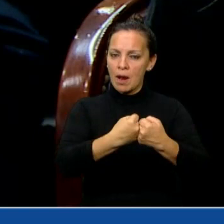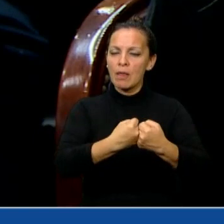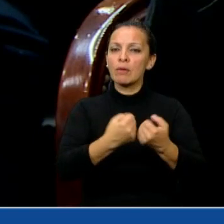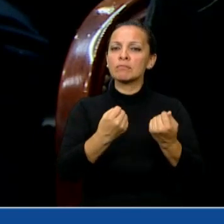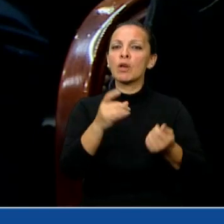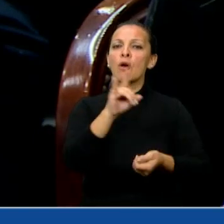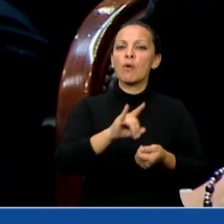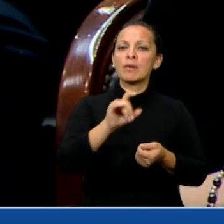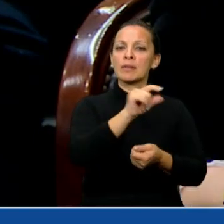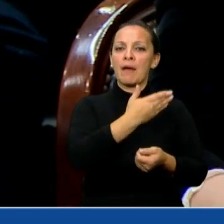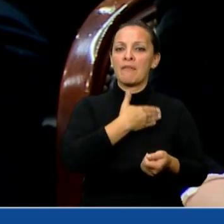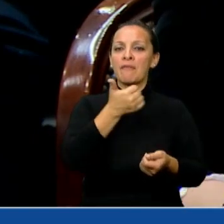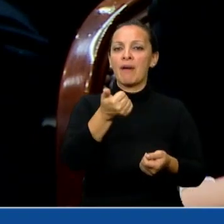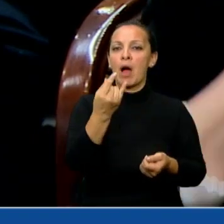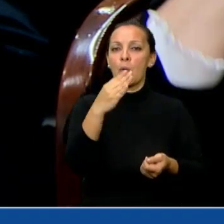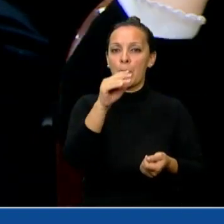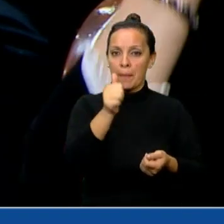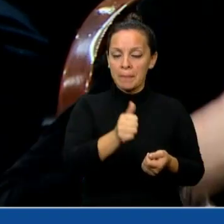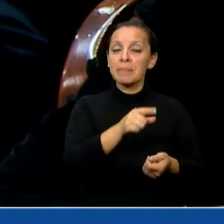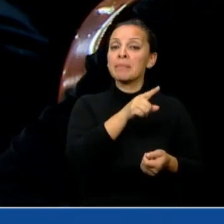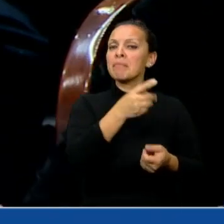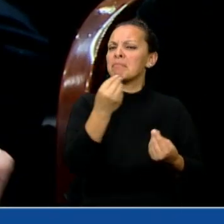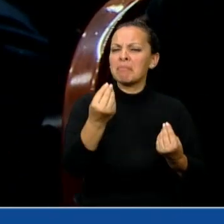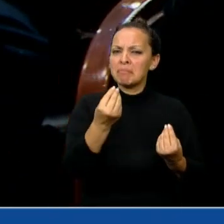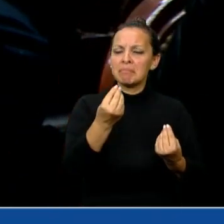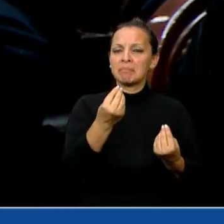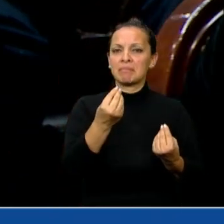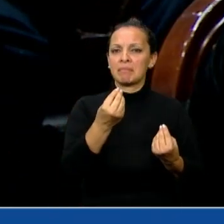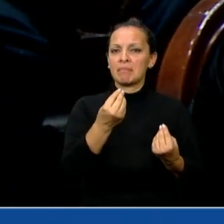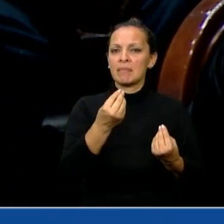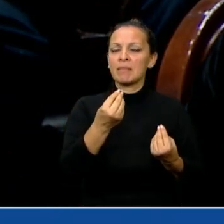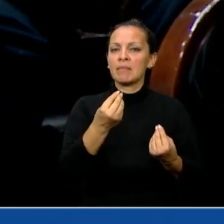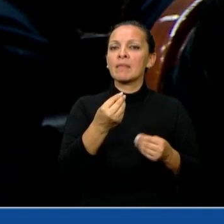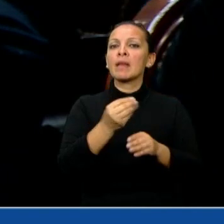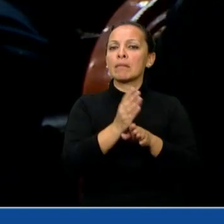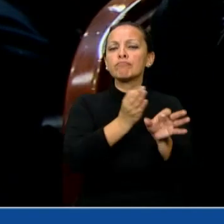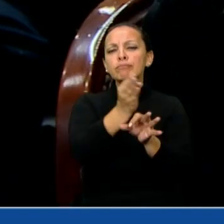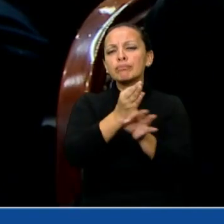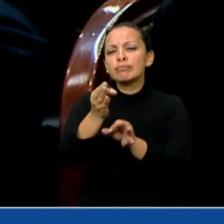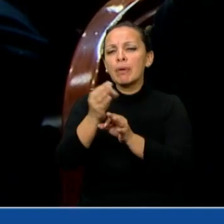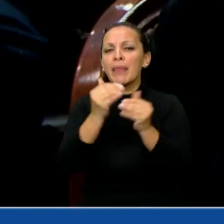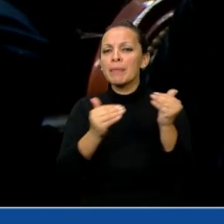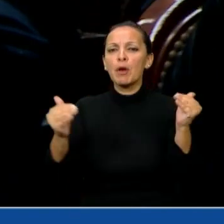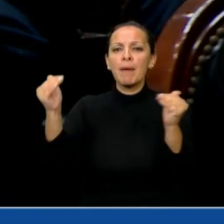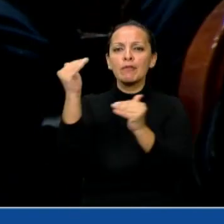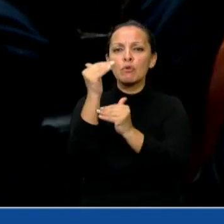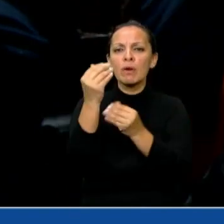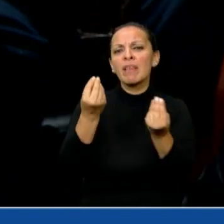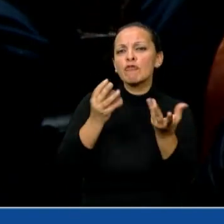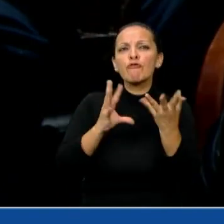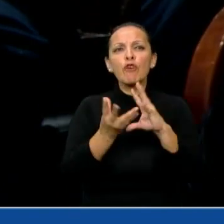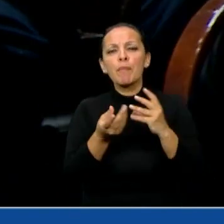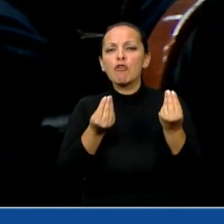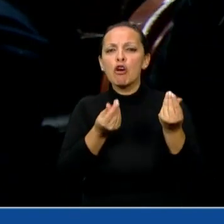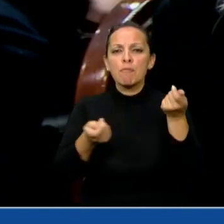la Universidad de FAUBA para lograr también el dictado de diplomatura sobre la comercialización y